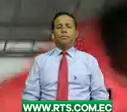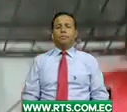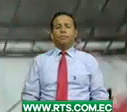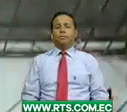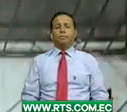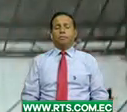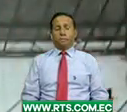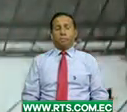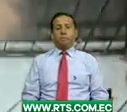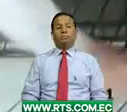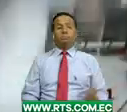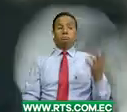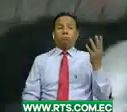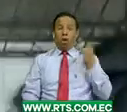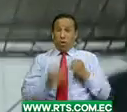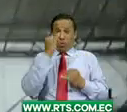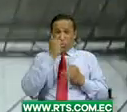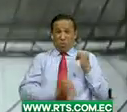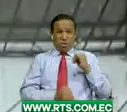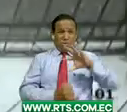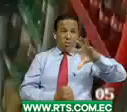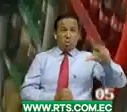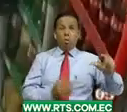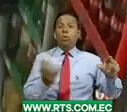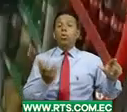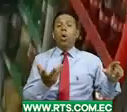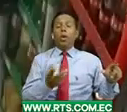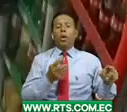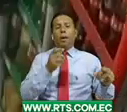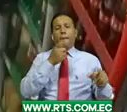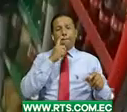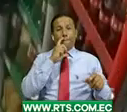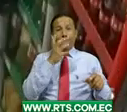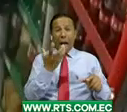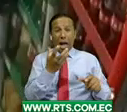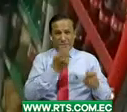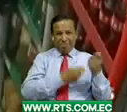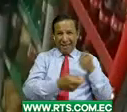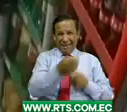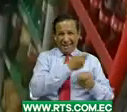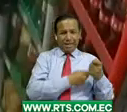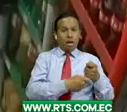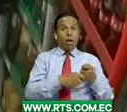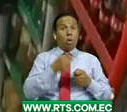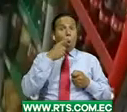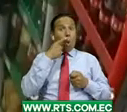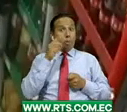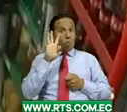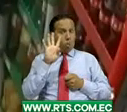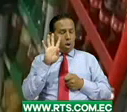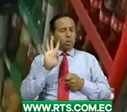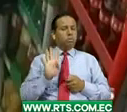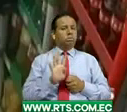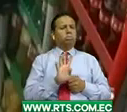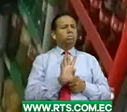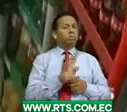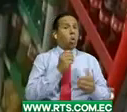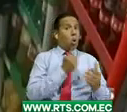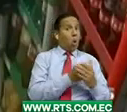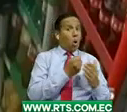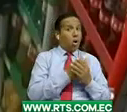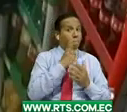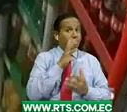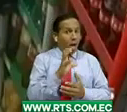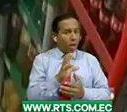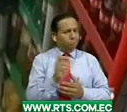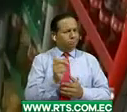El más reciente asalto lo concretaron a una panadería en el sector de Pueblo Unido. Cuatro sujetos llegaron no precisamente en busca de pan para el